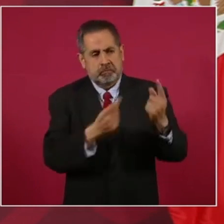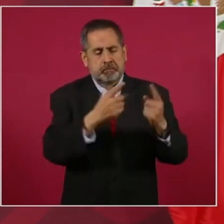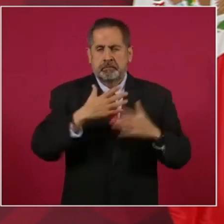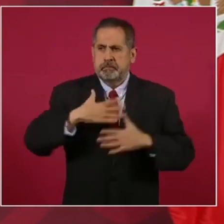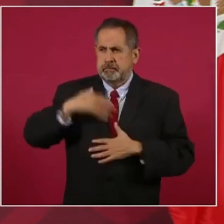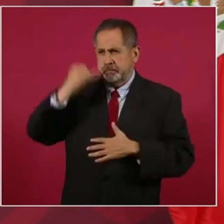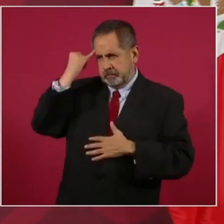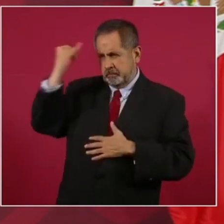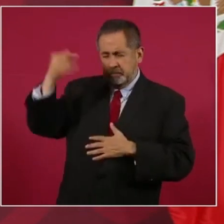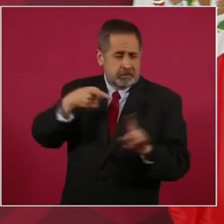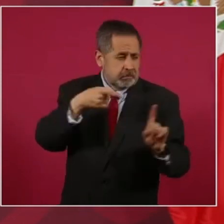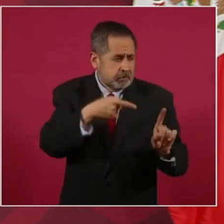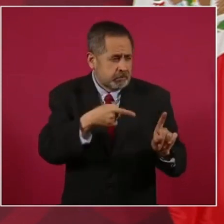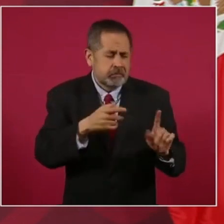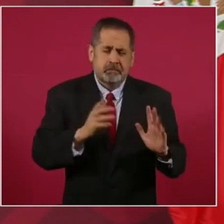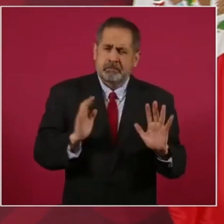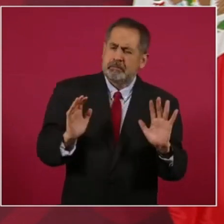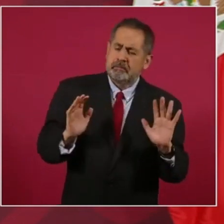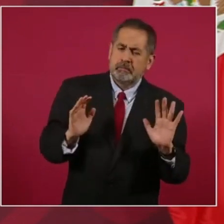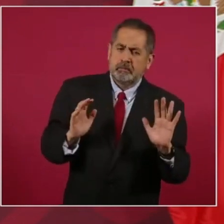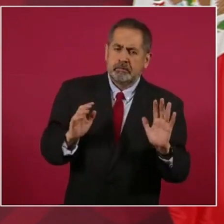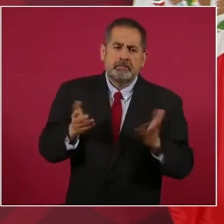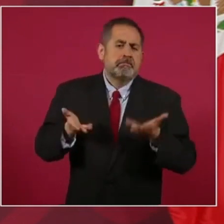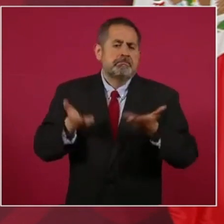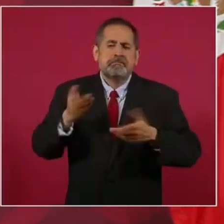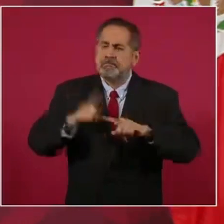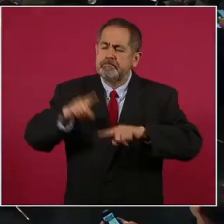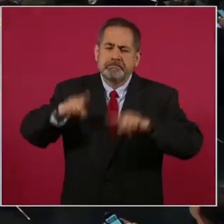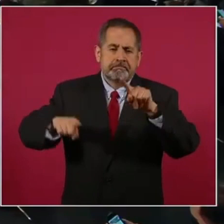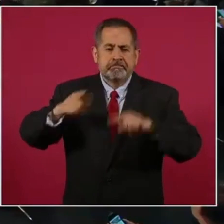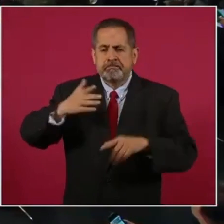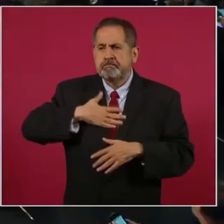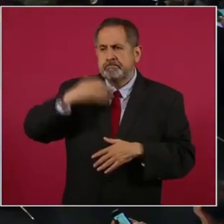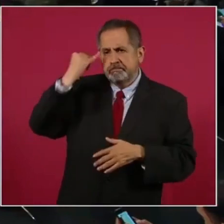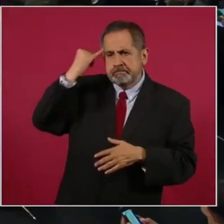concepción, a nuestro pensamiento, a nuestras ideas,